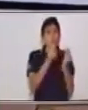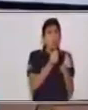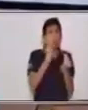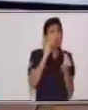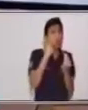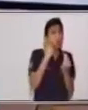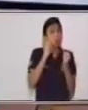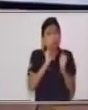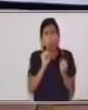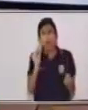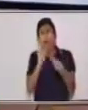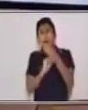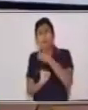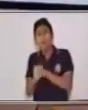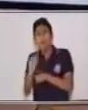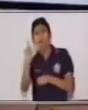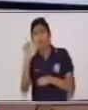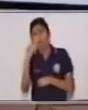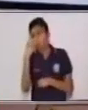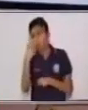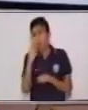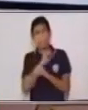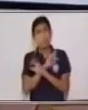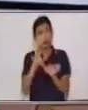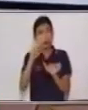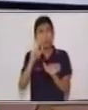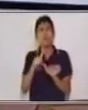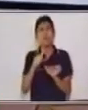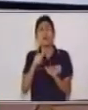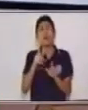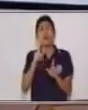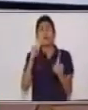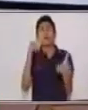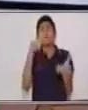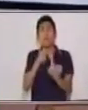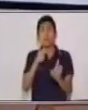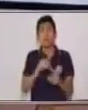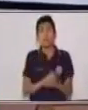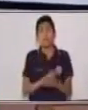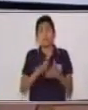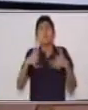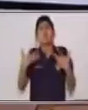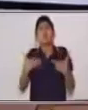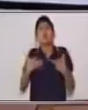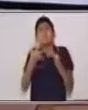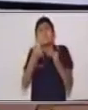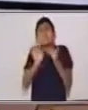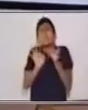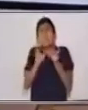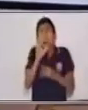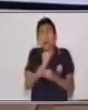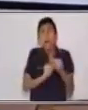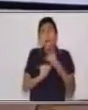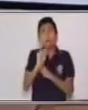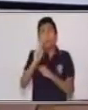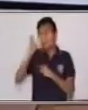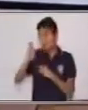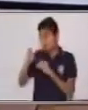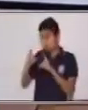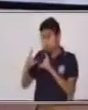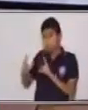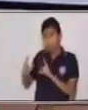forma pronominal, ¿sí? Y en este caso es un objeto directo, porque simplemente sustituí